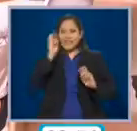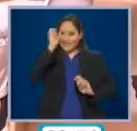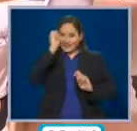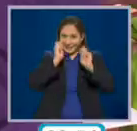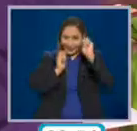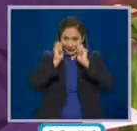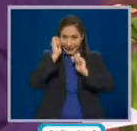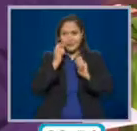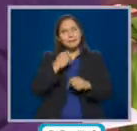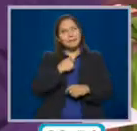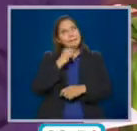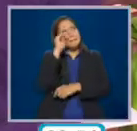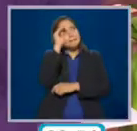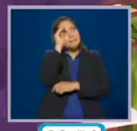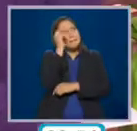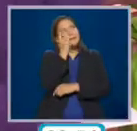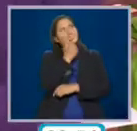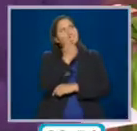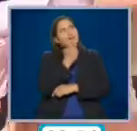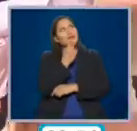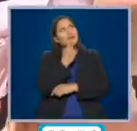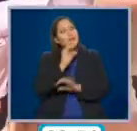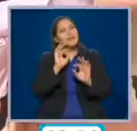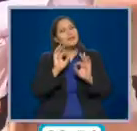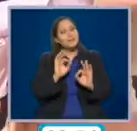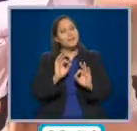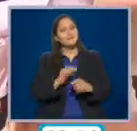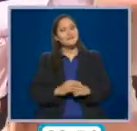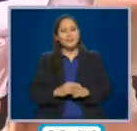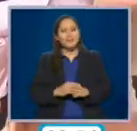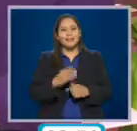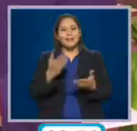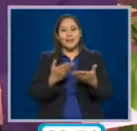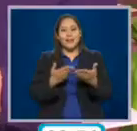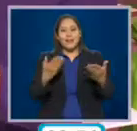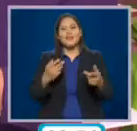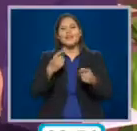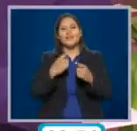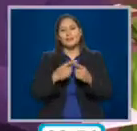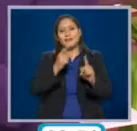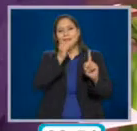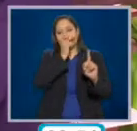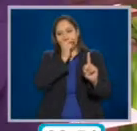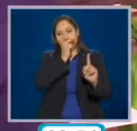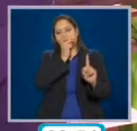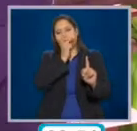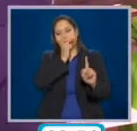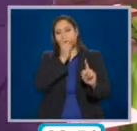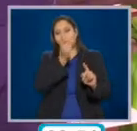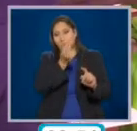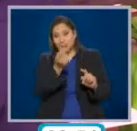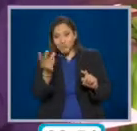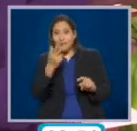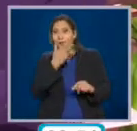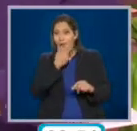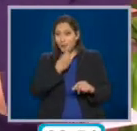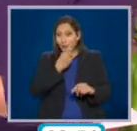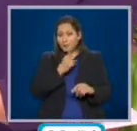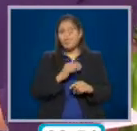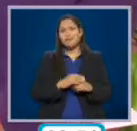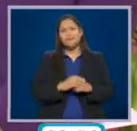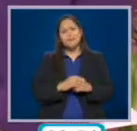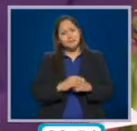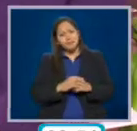nos funciona mucho. Claro. Y más este tema que ahora creo que va dirigido también a los papás o a los varones, por así decirlo. Pues